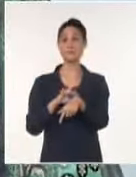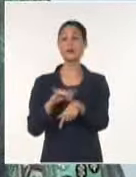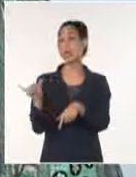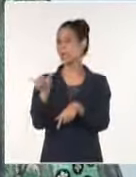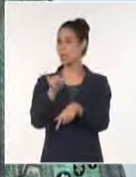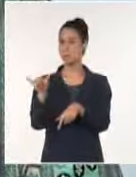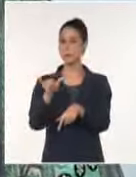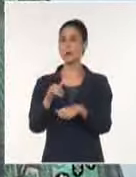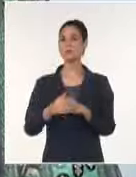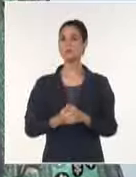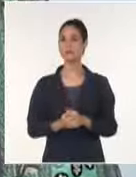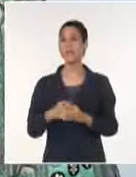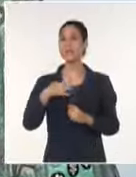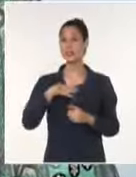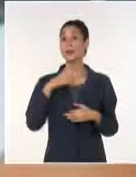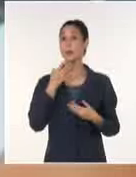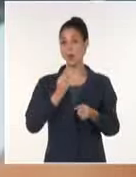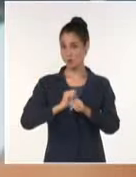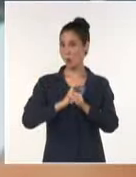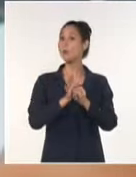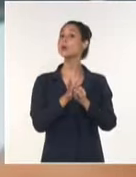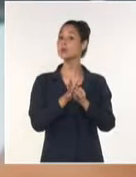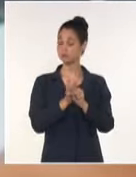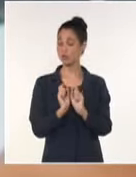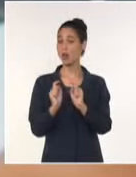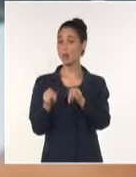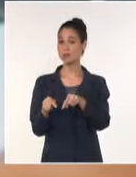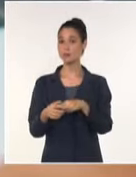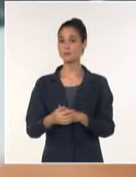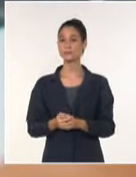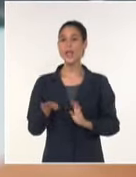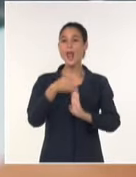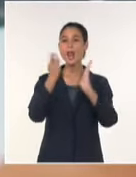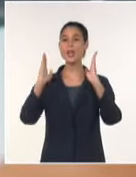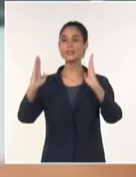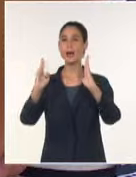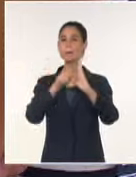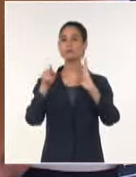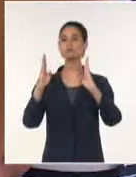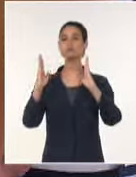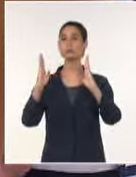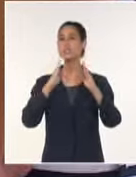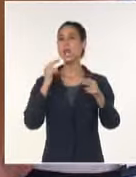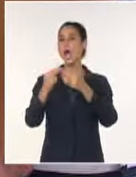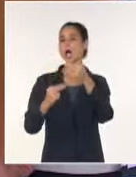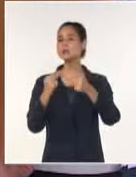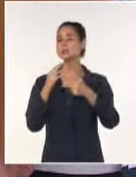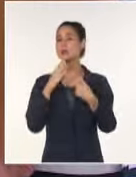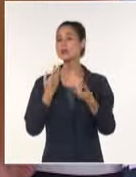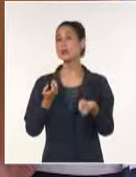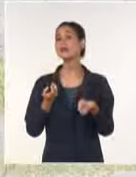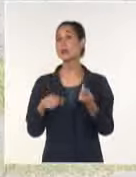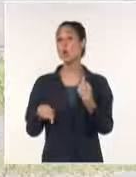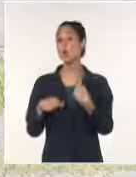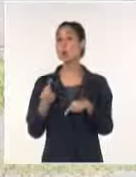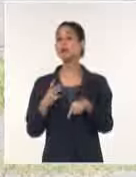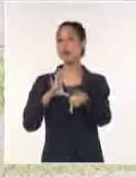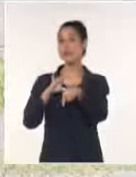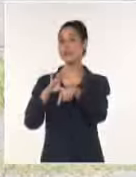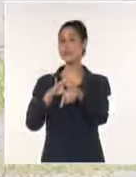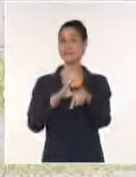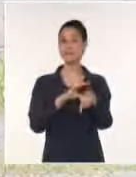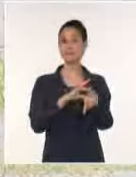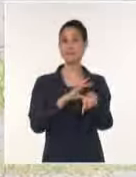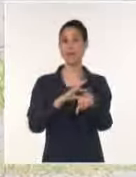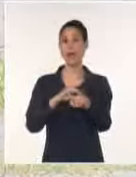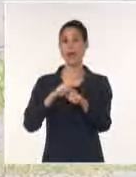lo tanto, sí hay casos de COVID-19. En esta etapa estival, ¿qué hacer entonces ante la confluencia de virus y de